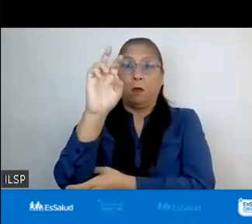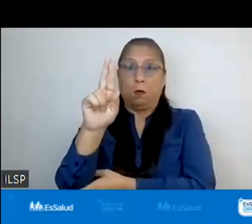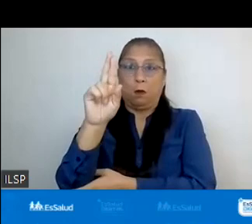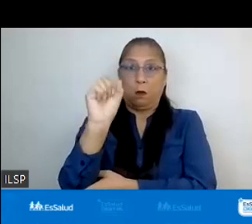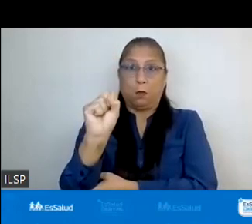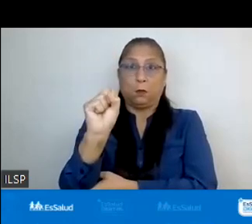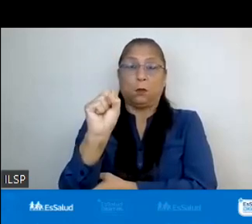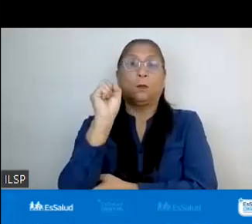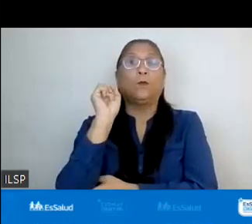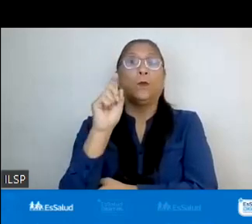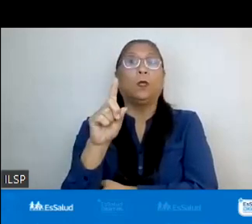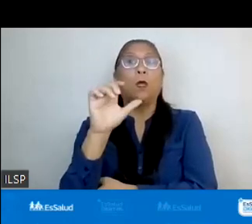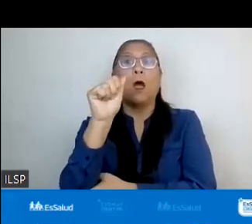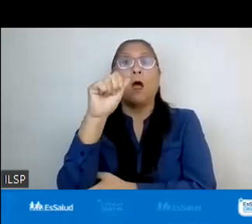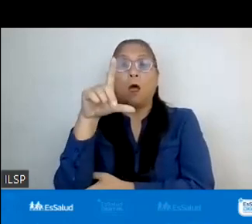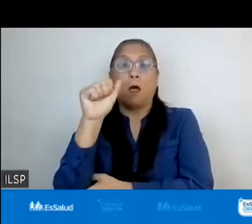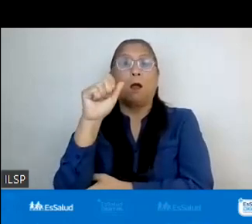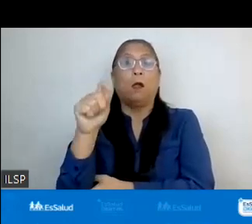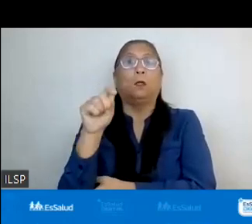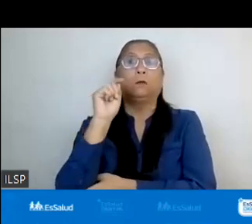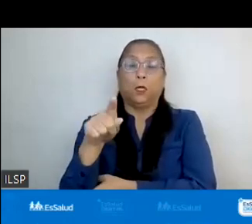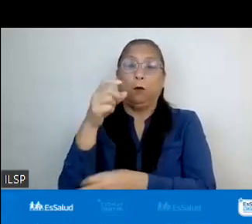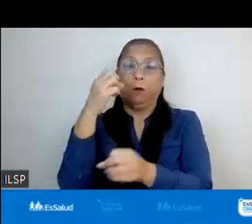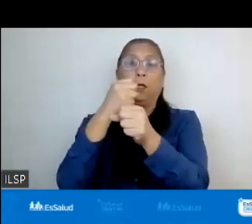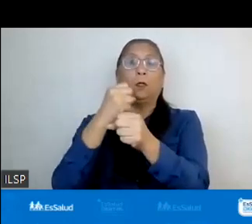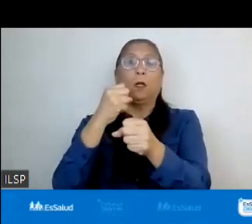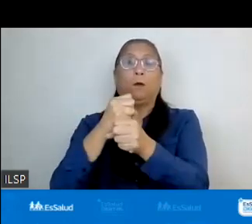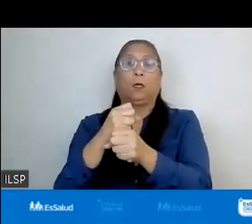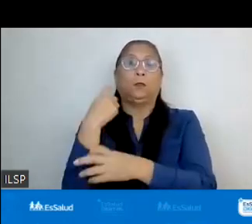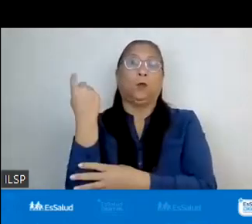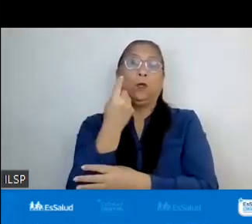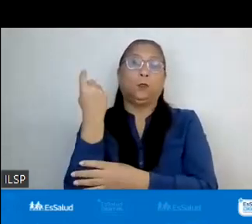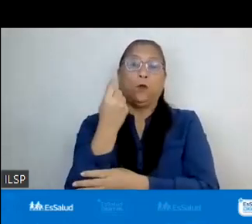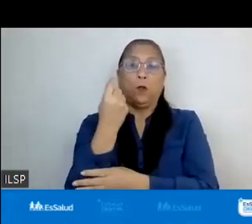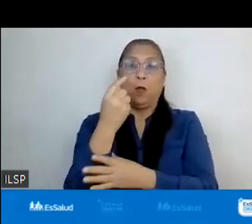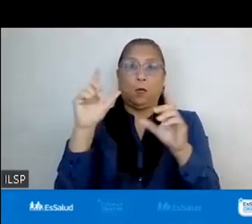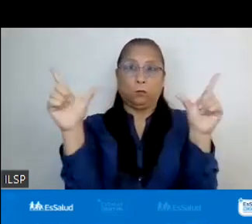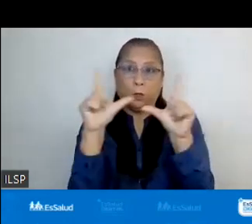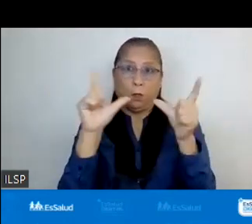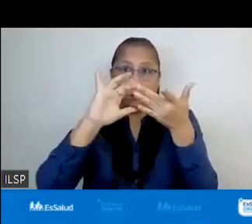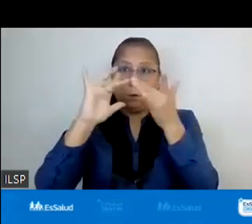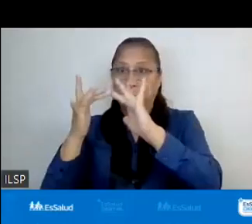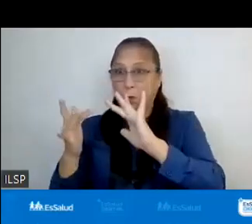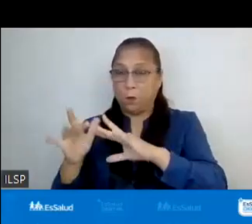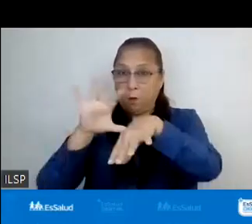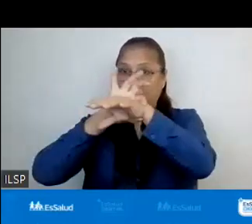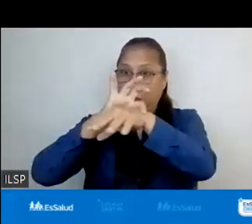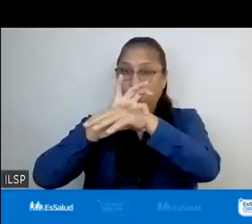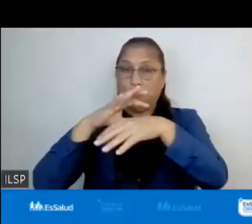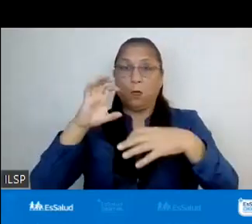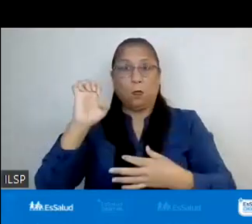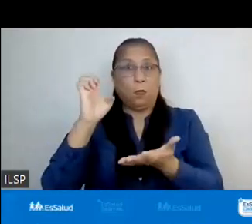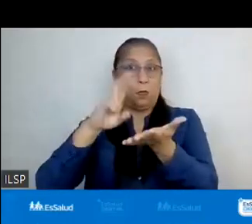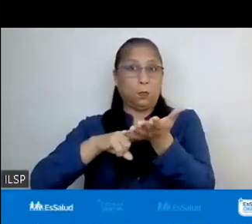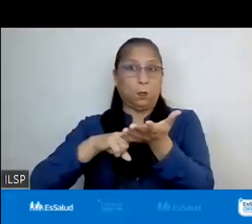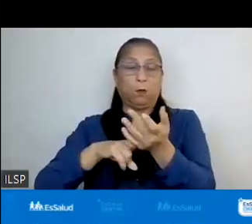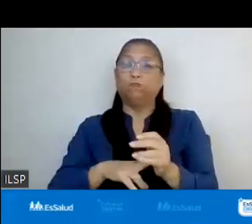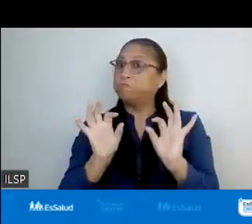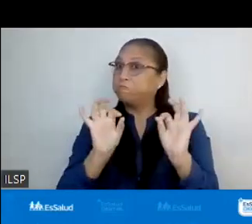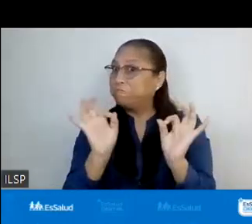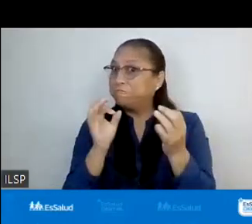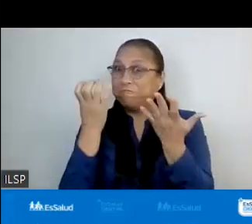y ALAT. Actualmente labora en el Centro Nacional de Telemedicina de Salud. Muy bien, sin más preámbulos, vamos